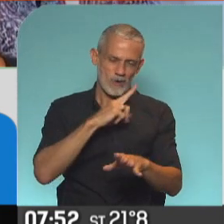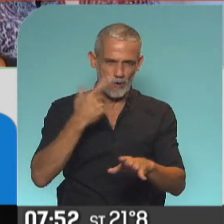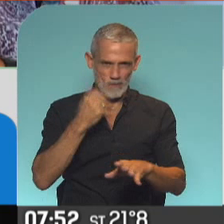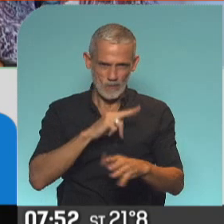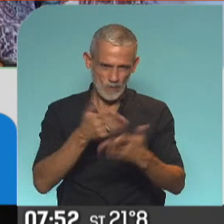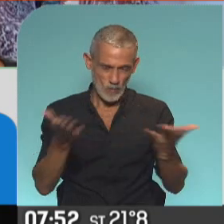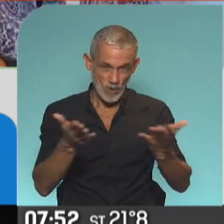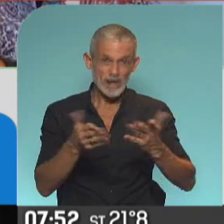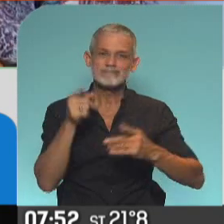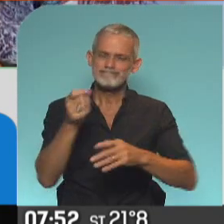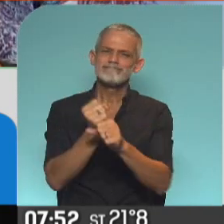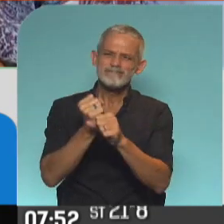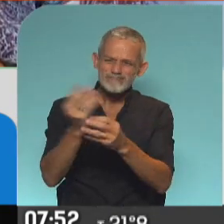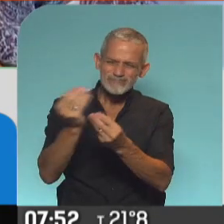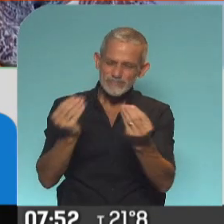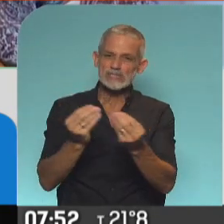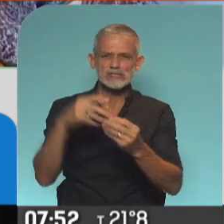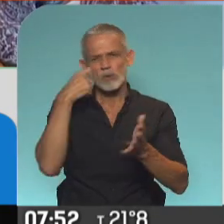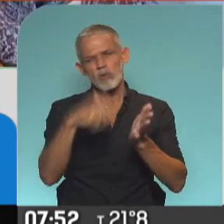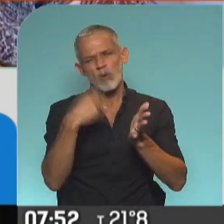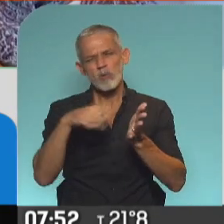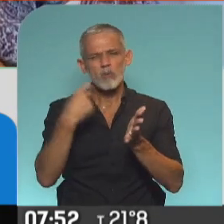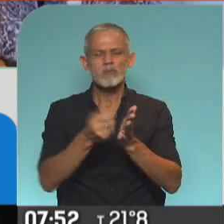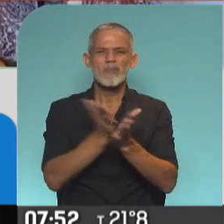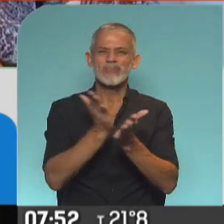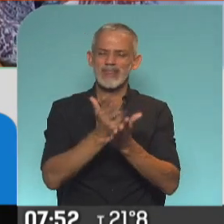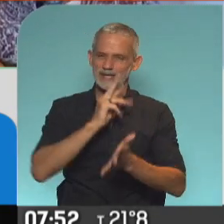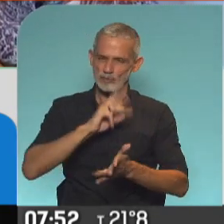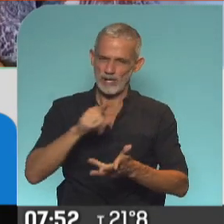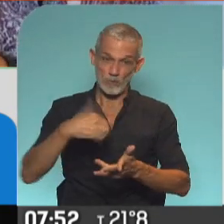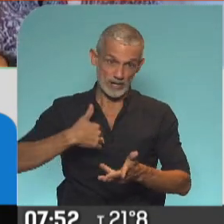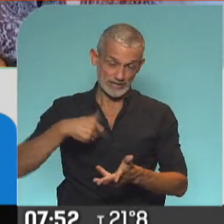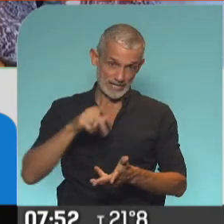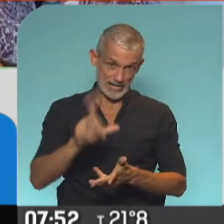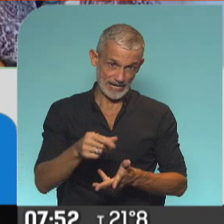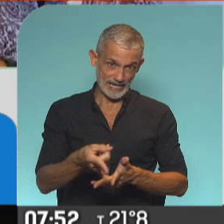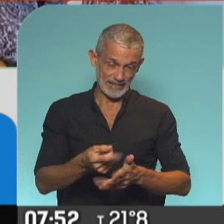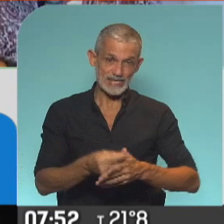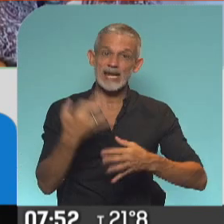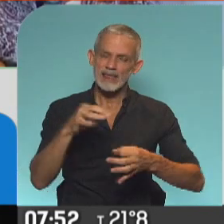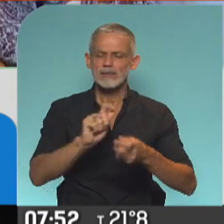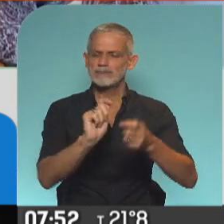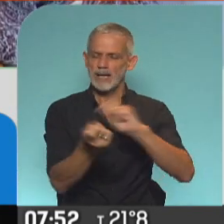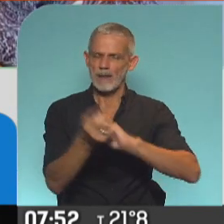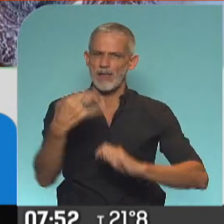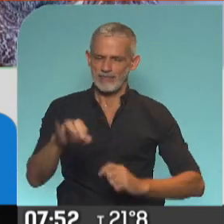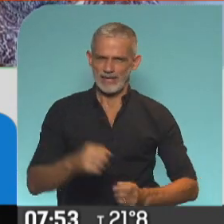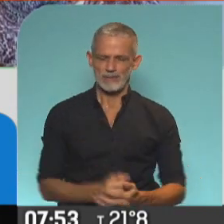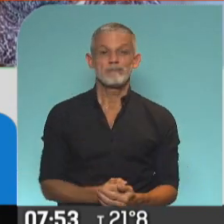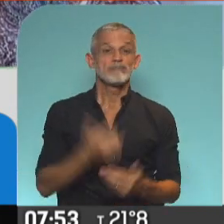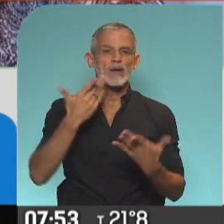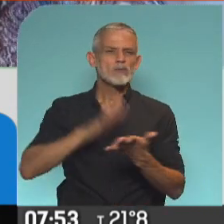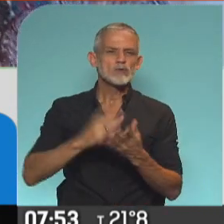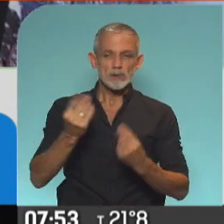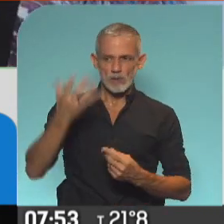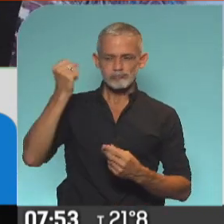lugar donde más se infringen los derechos de las mujeres en nuestro país. Hay que transformarlo. Hablamos de esta